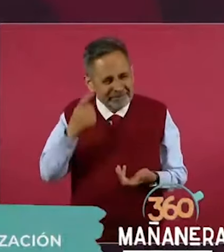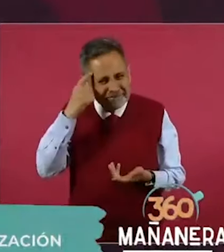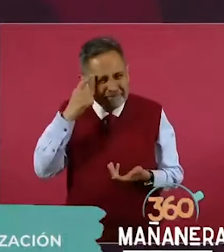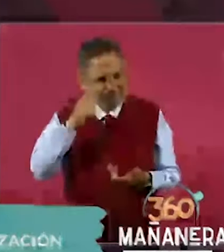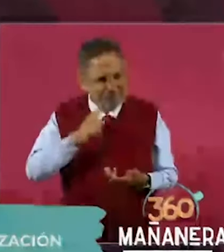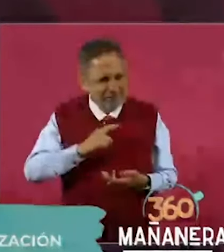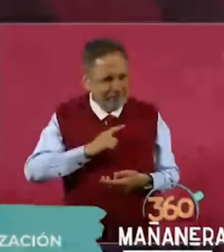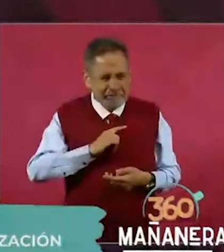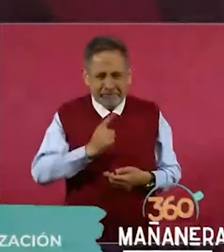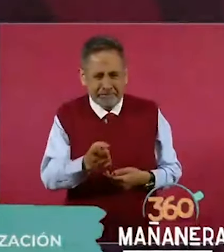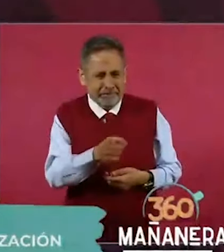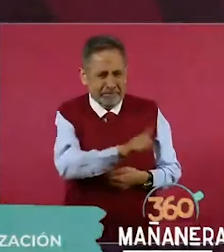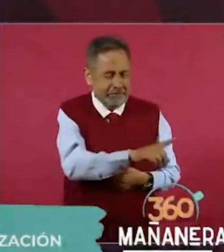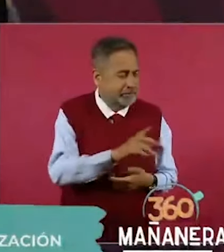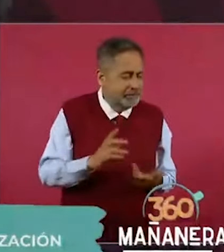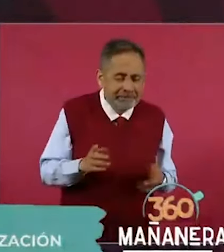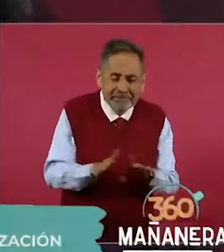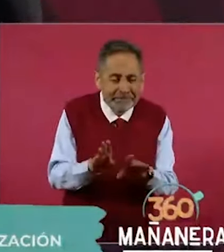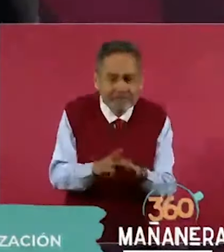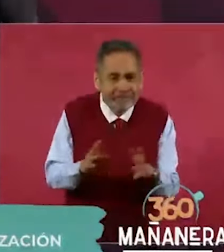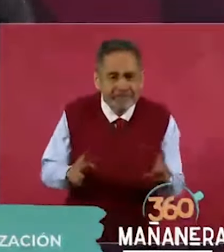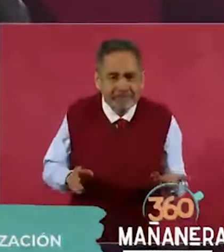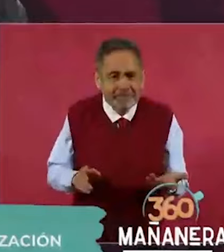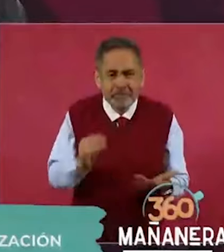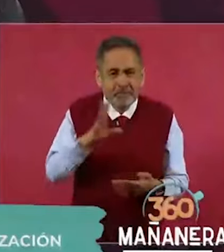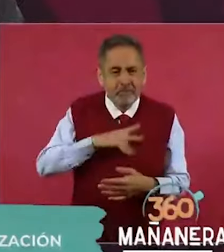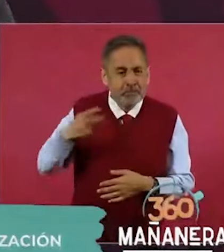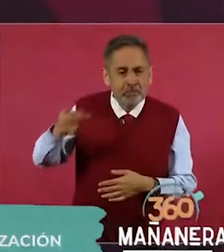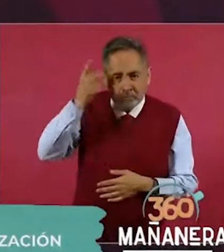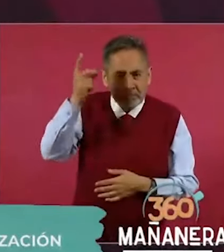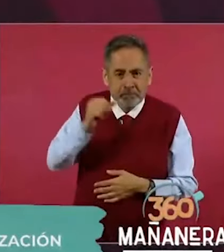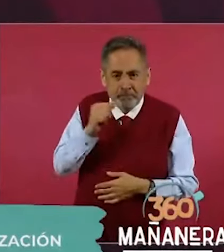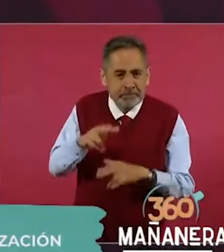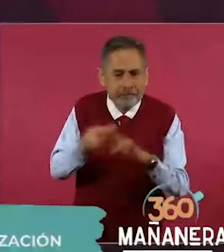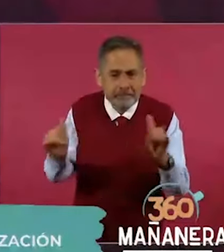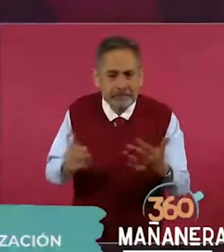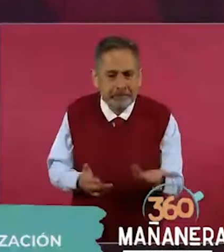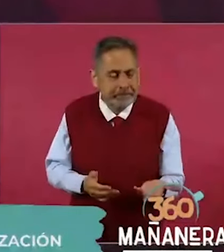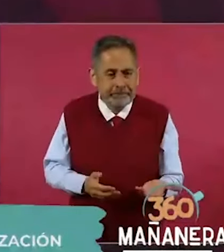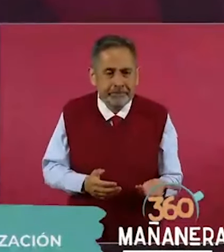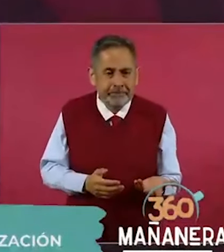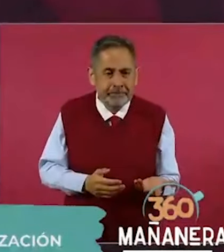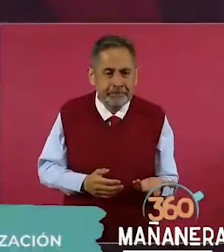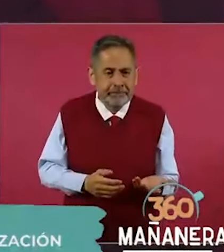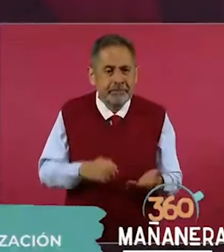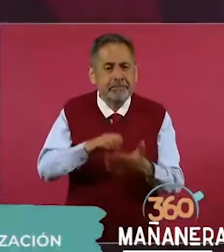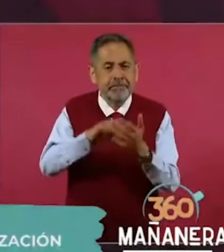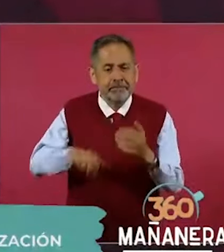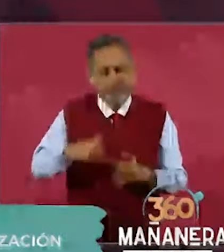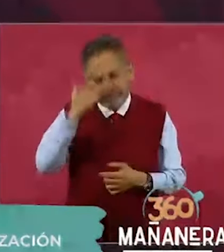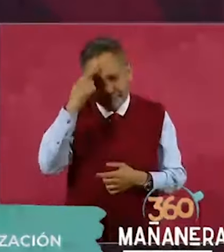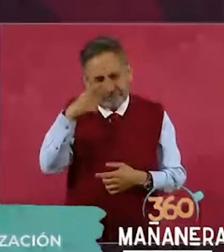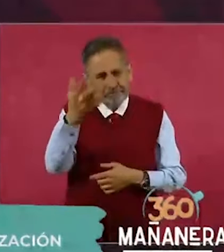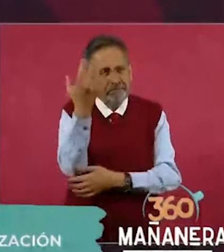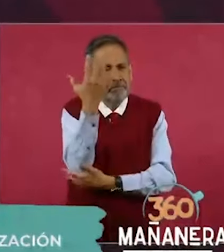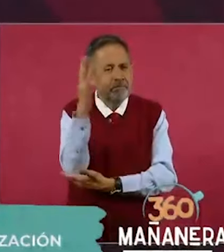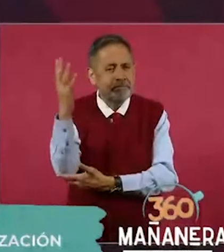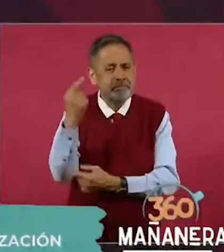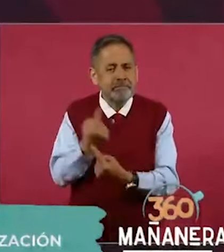subcontratación. Bueno, la desgracia de la guardería